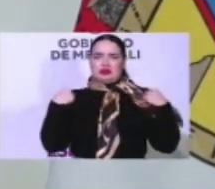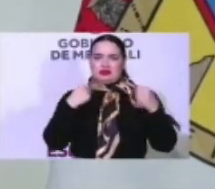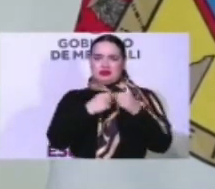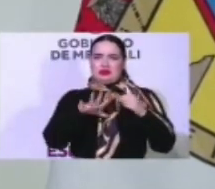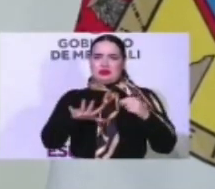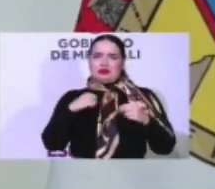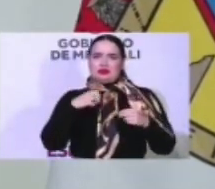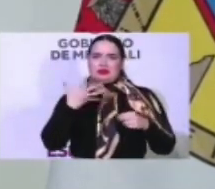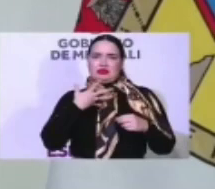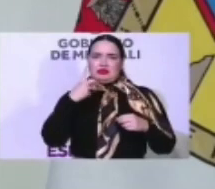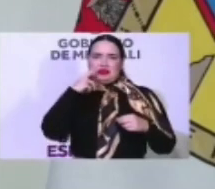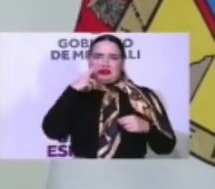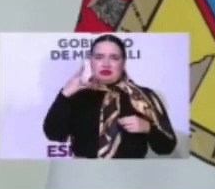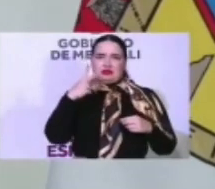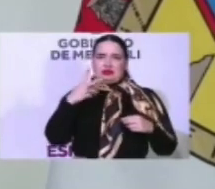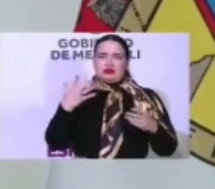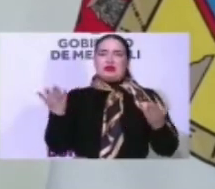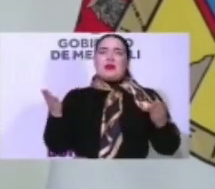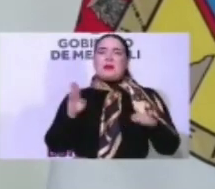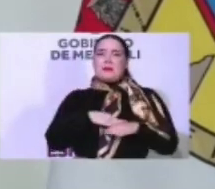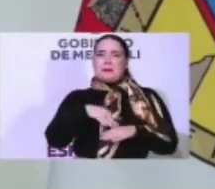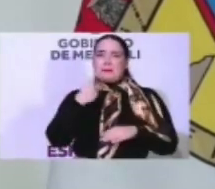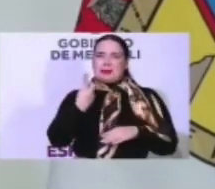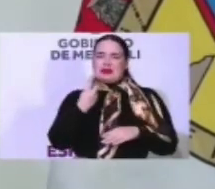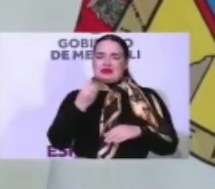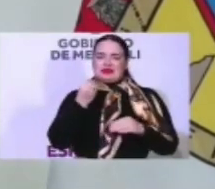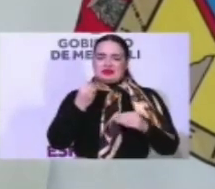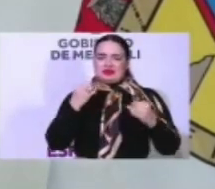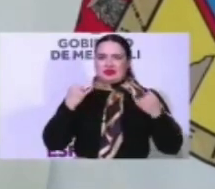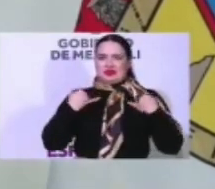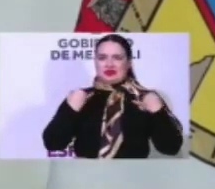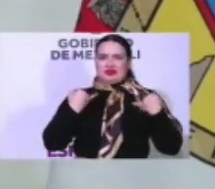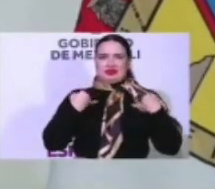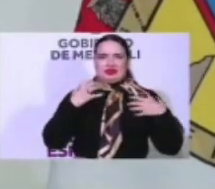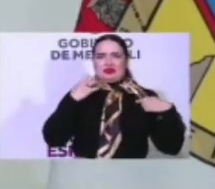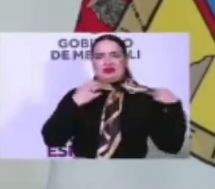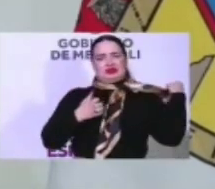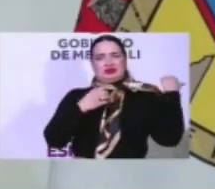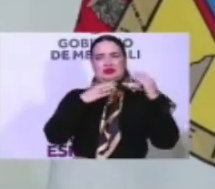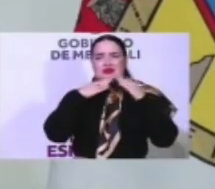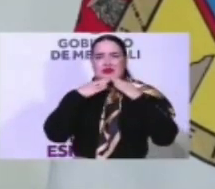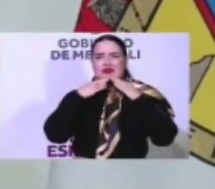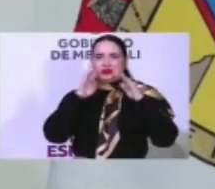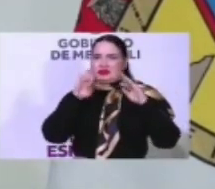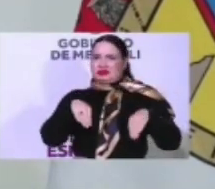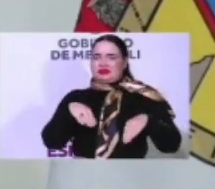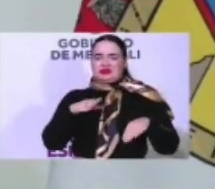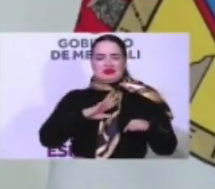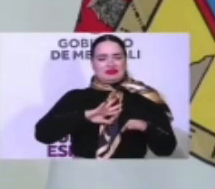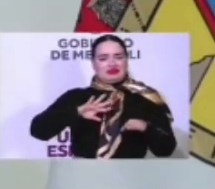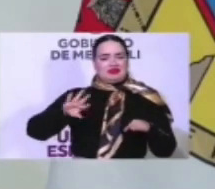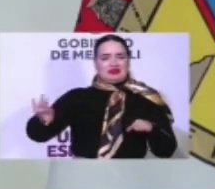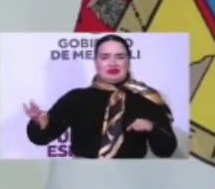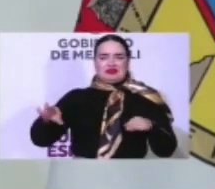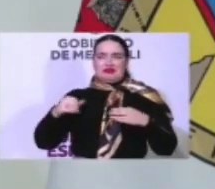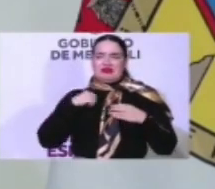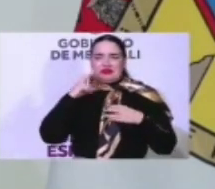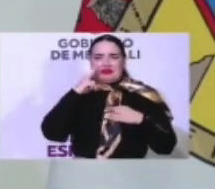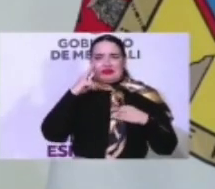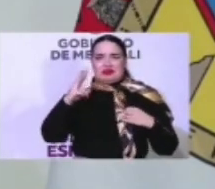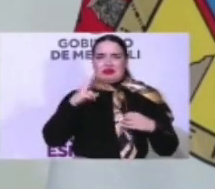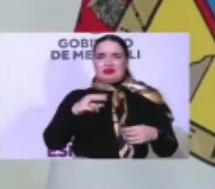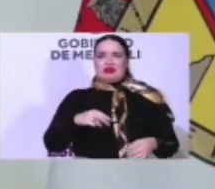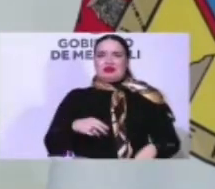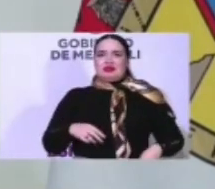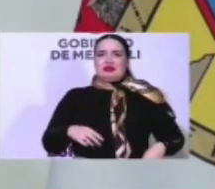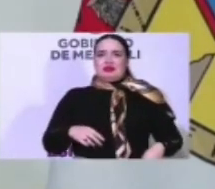las causas que están ocasionando que gran parte de nuestra juventud se esté perdiendo, con comillas o sin ellas, yo así lo considero y me